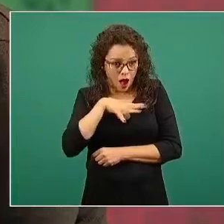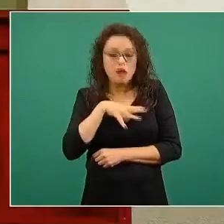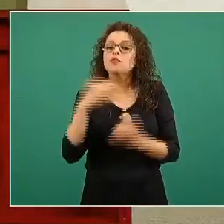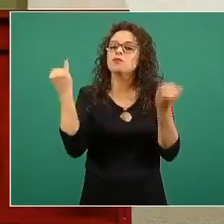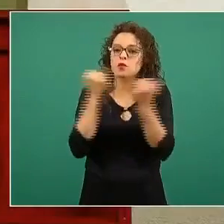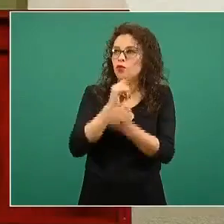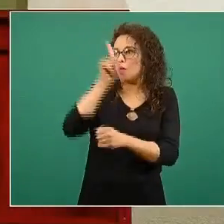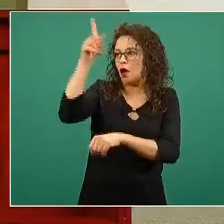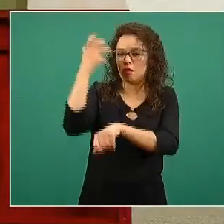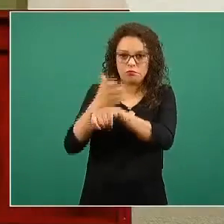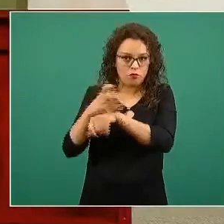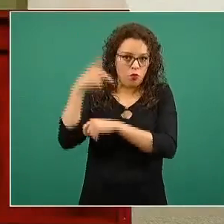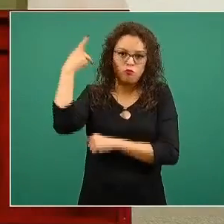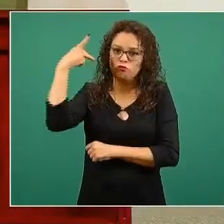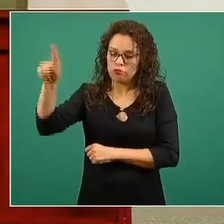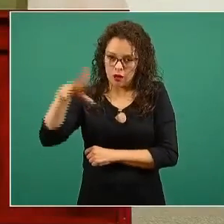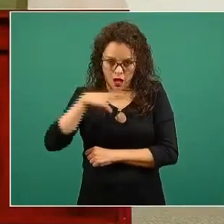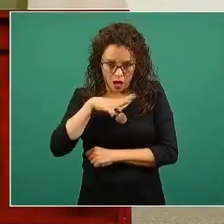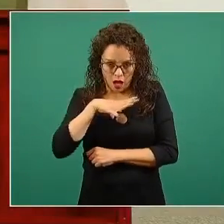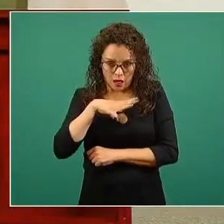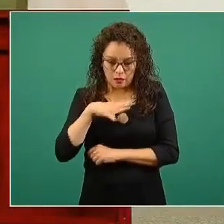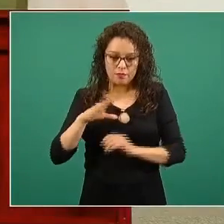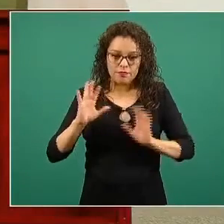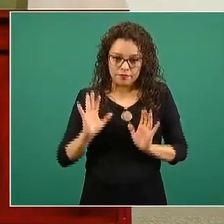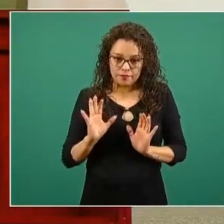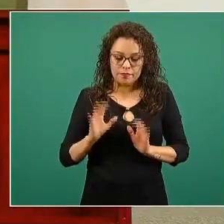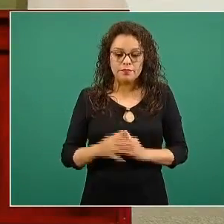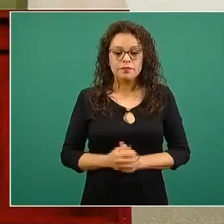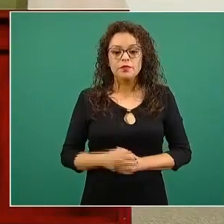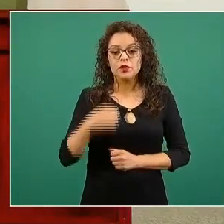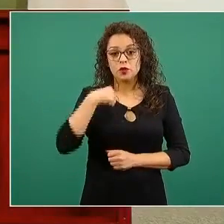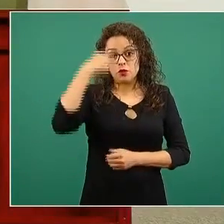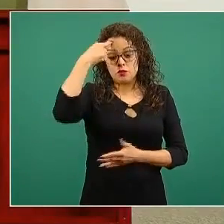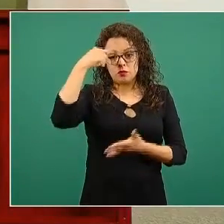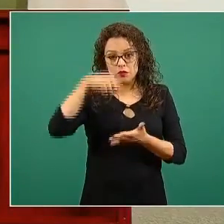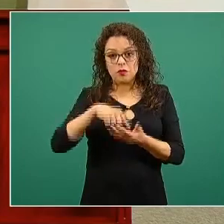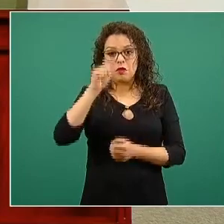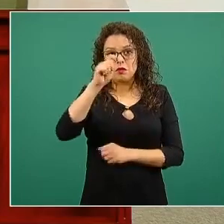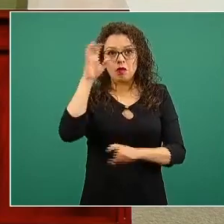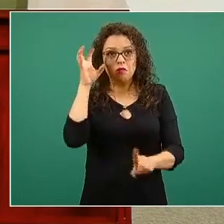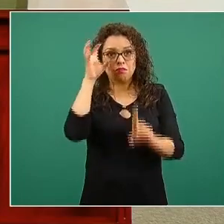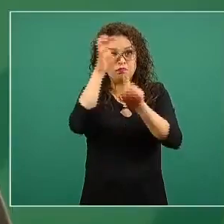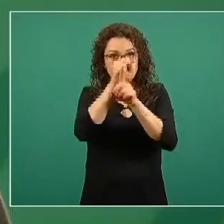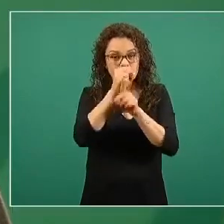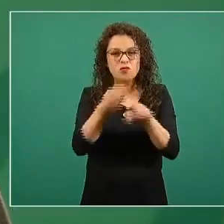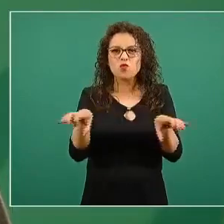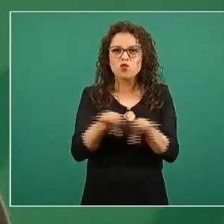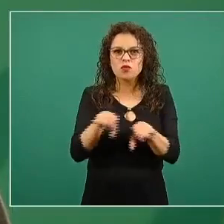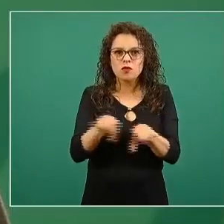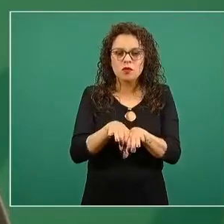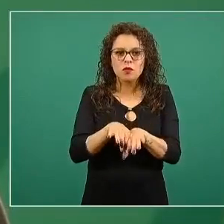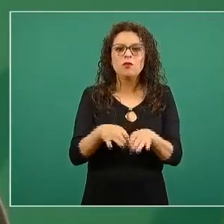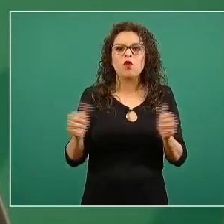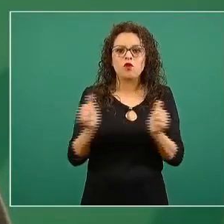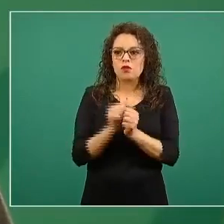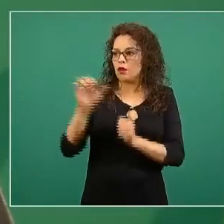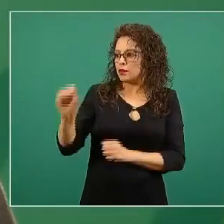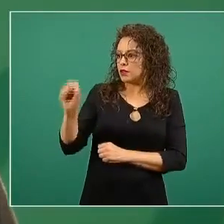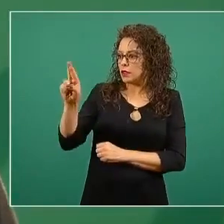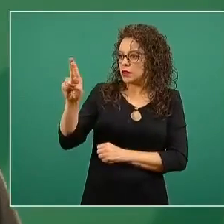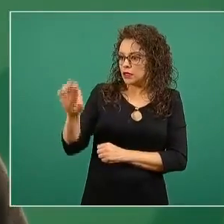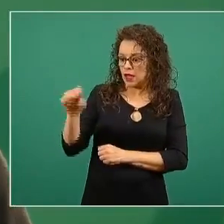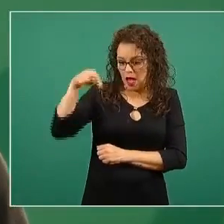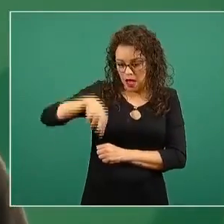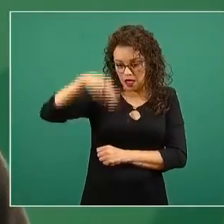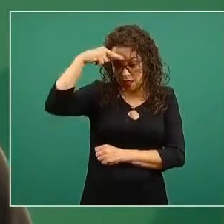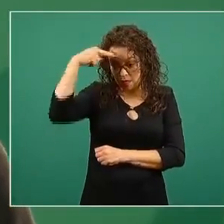suyo. Me parece que la coordinación y en su momento el objetivo que se puede lograr a través de la Cancillería desde